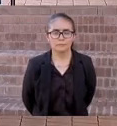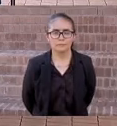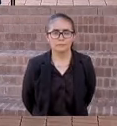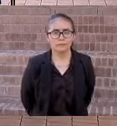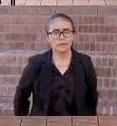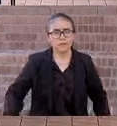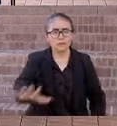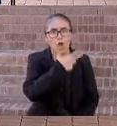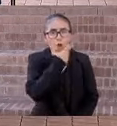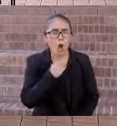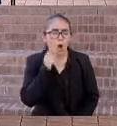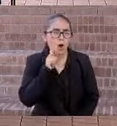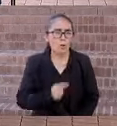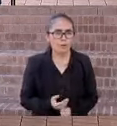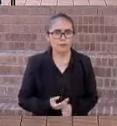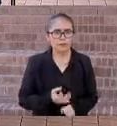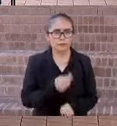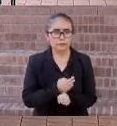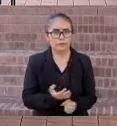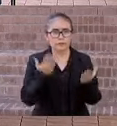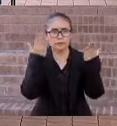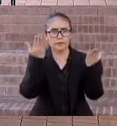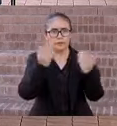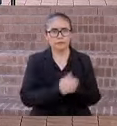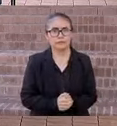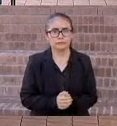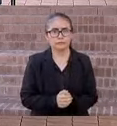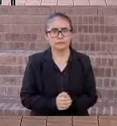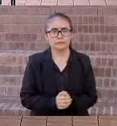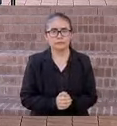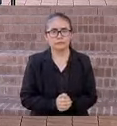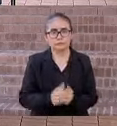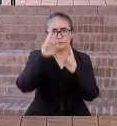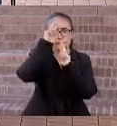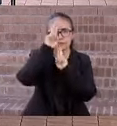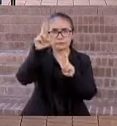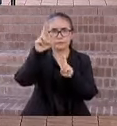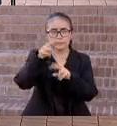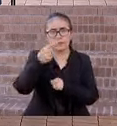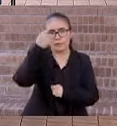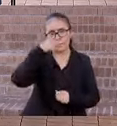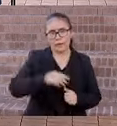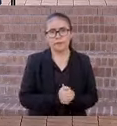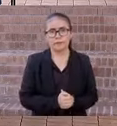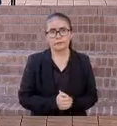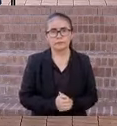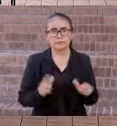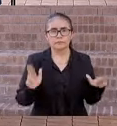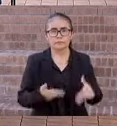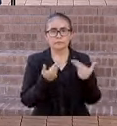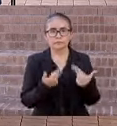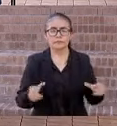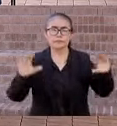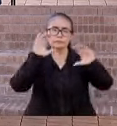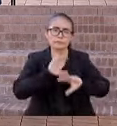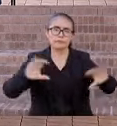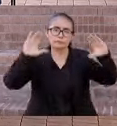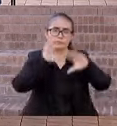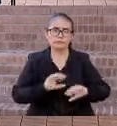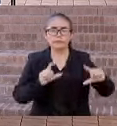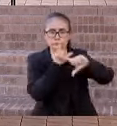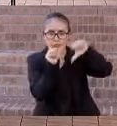a todas y todos los presentes les solicitamos guardar el debido respeto para entonar nuestro himno nacional